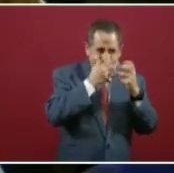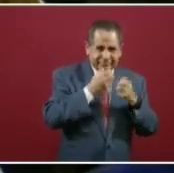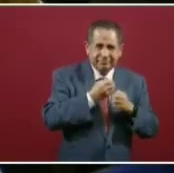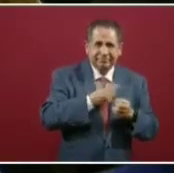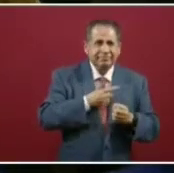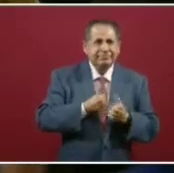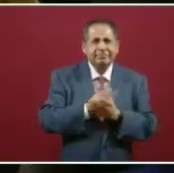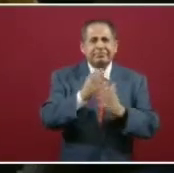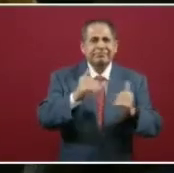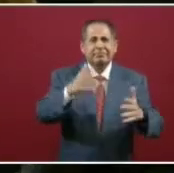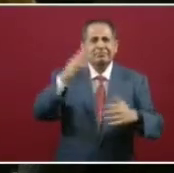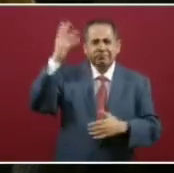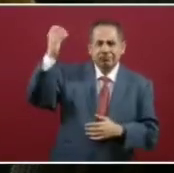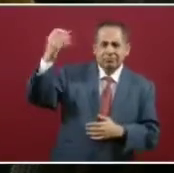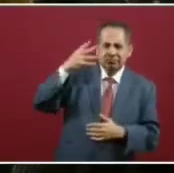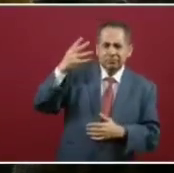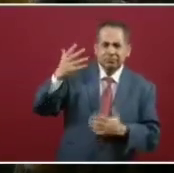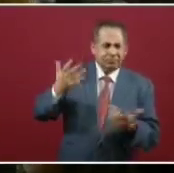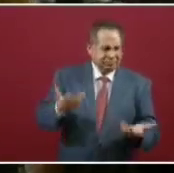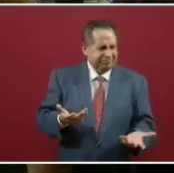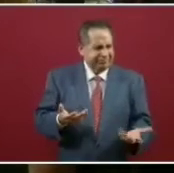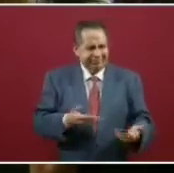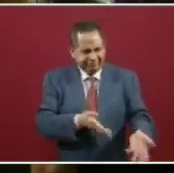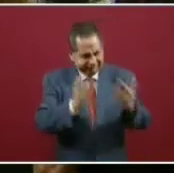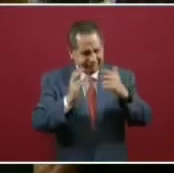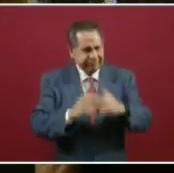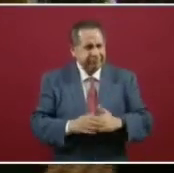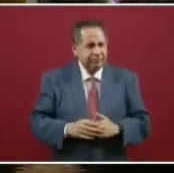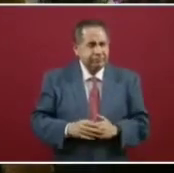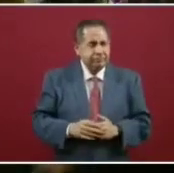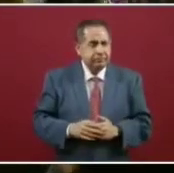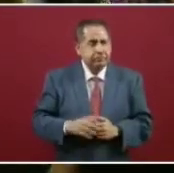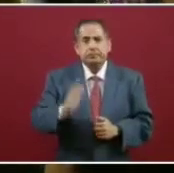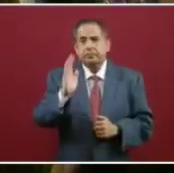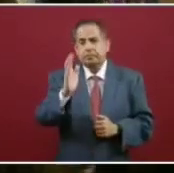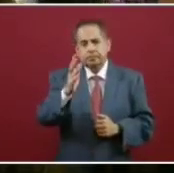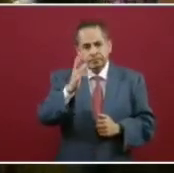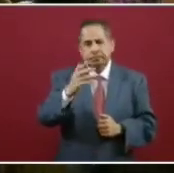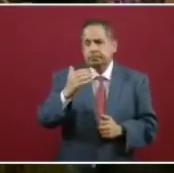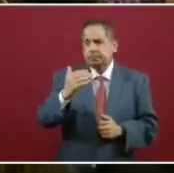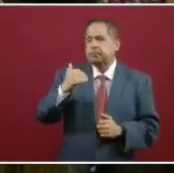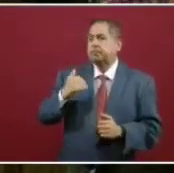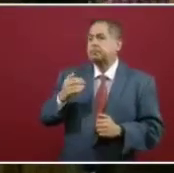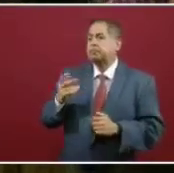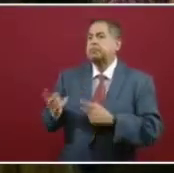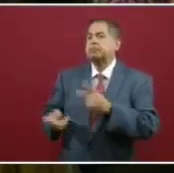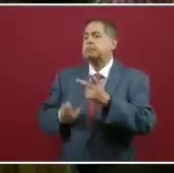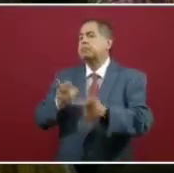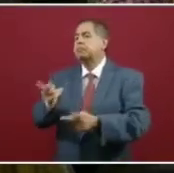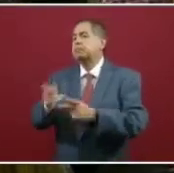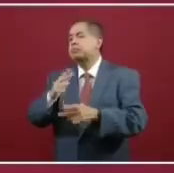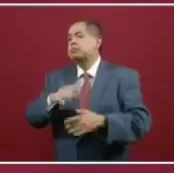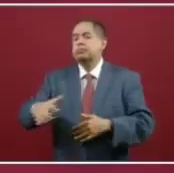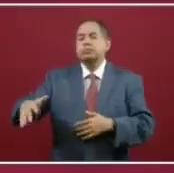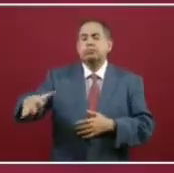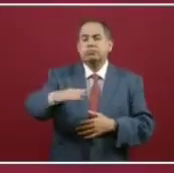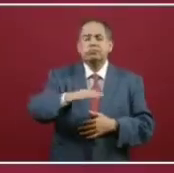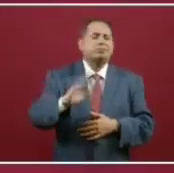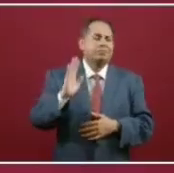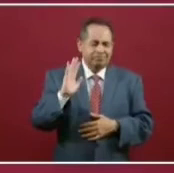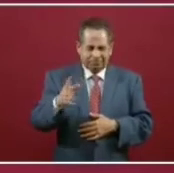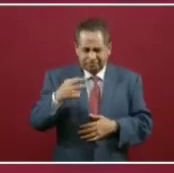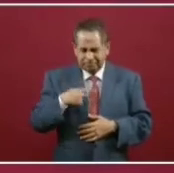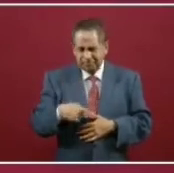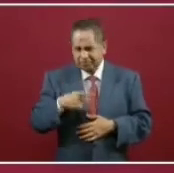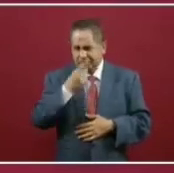presidente, o fifí. Entonces pues, ya se hizo la consulta y la gente quiere